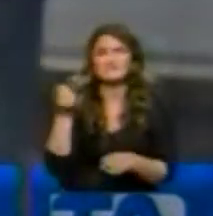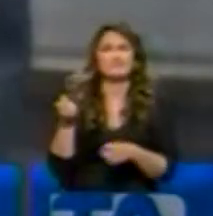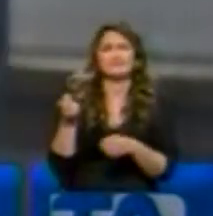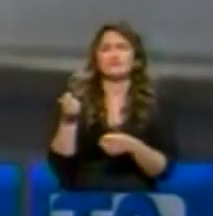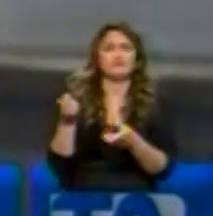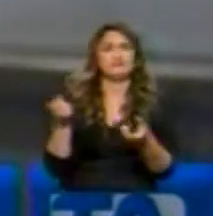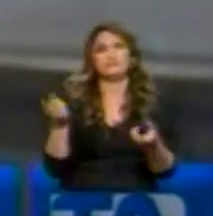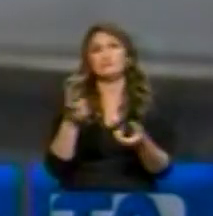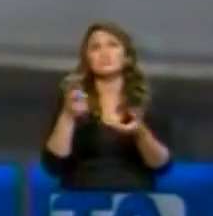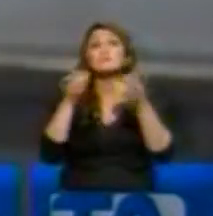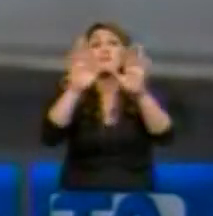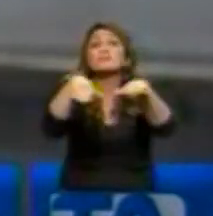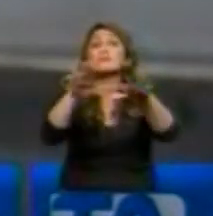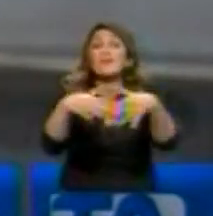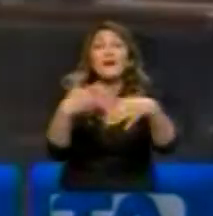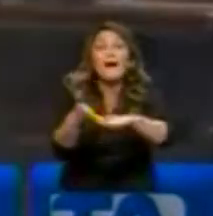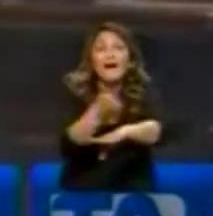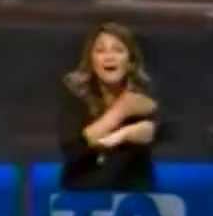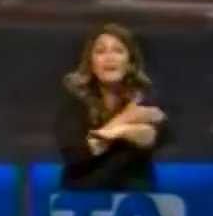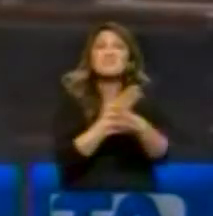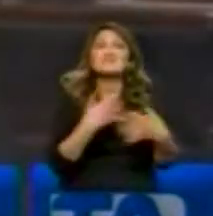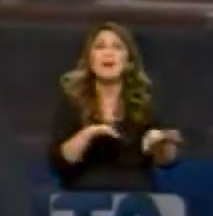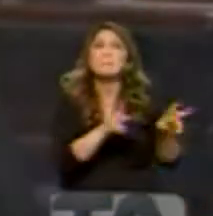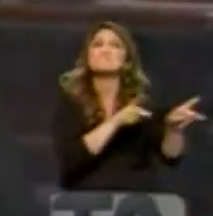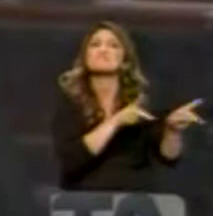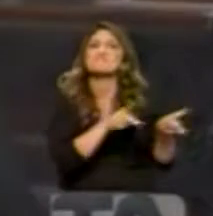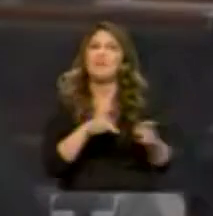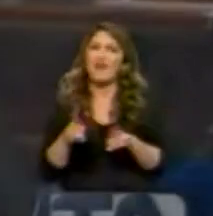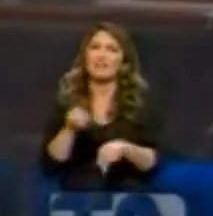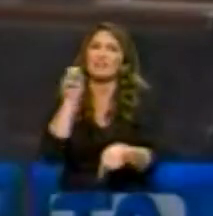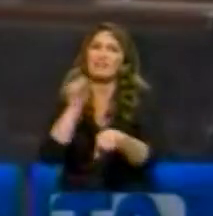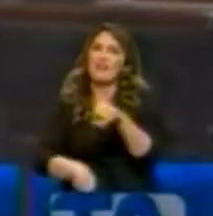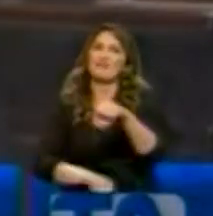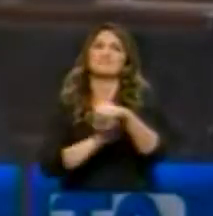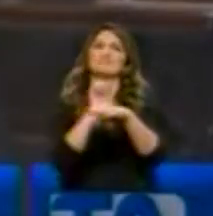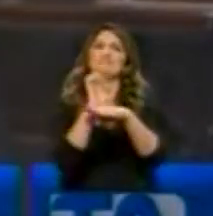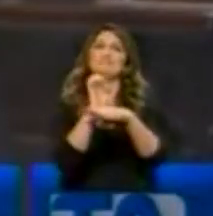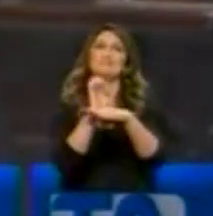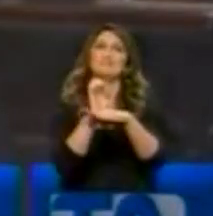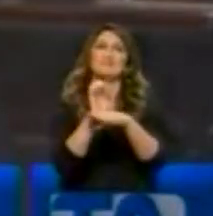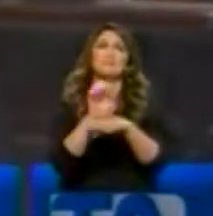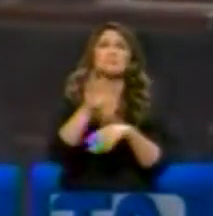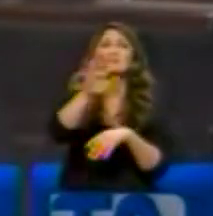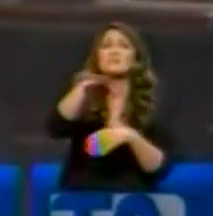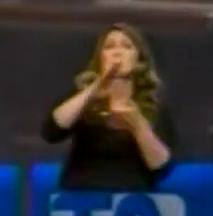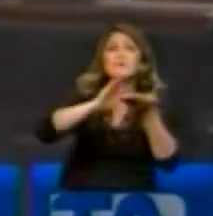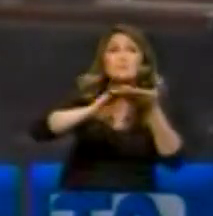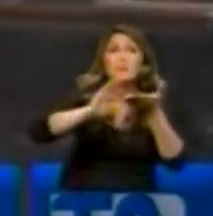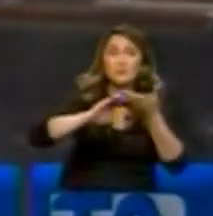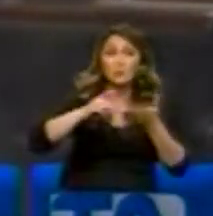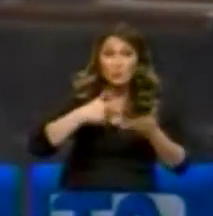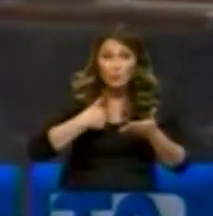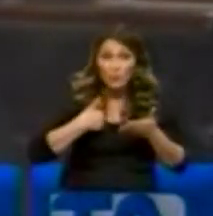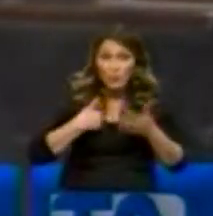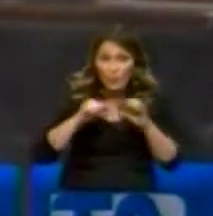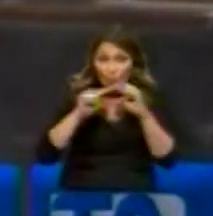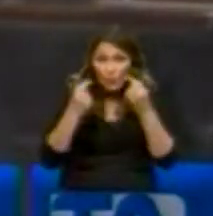Esto estuvo planificado. No usamos escudos, no hicimos la guerra de guerrillas,